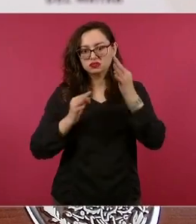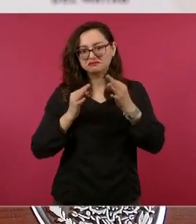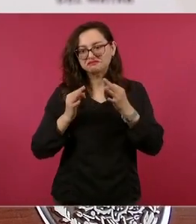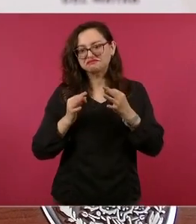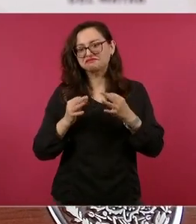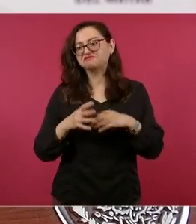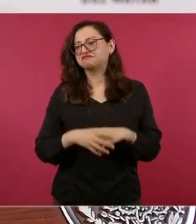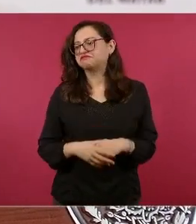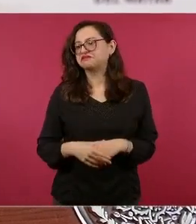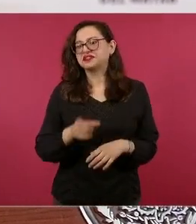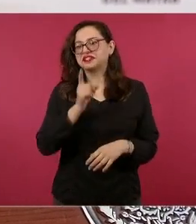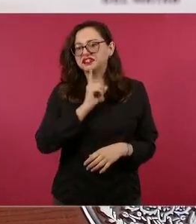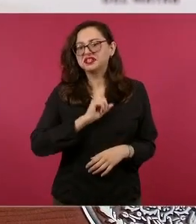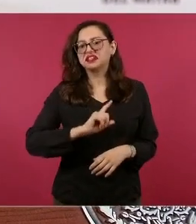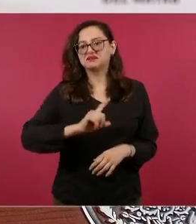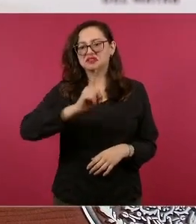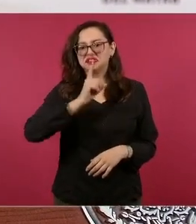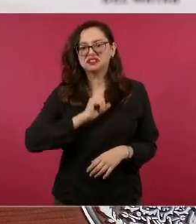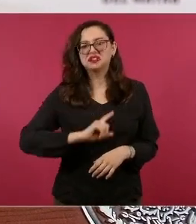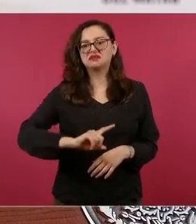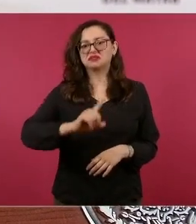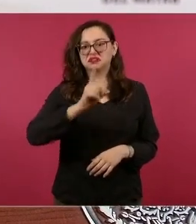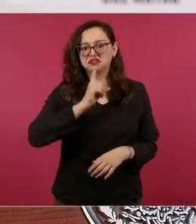era violencia,